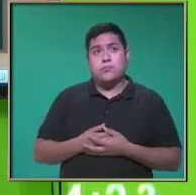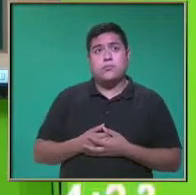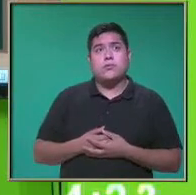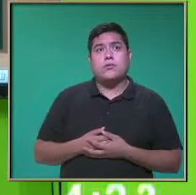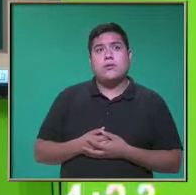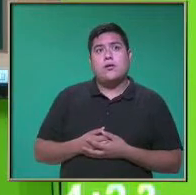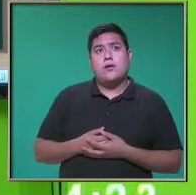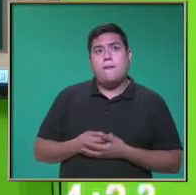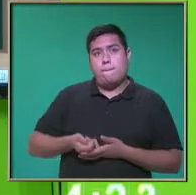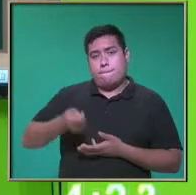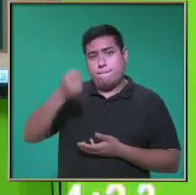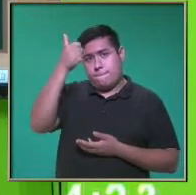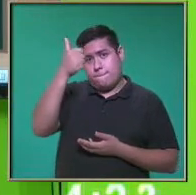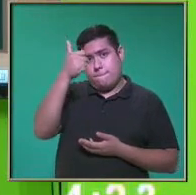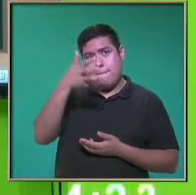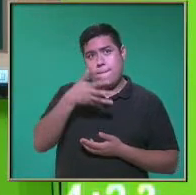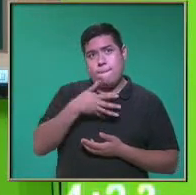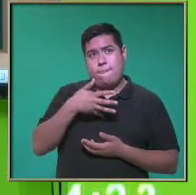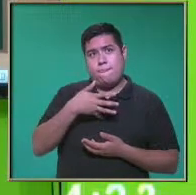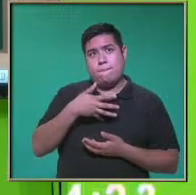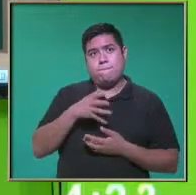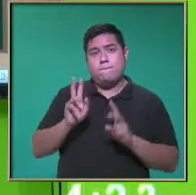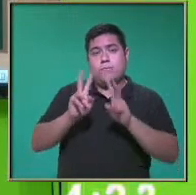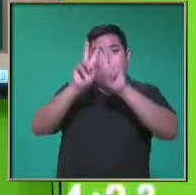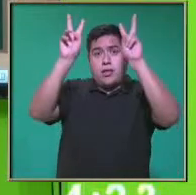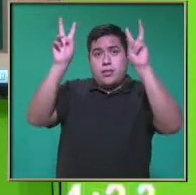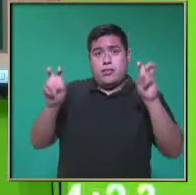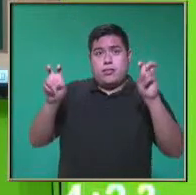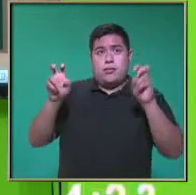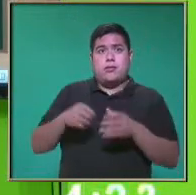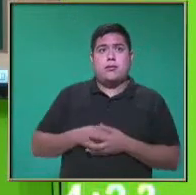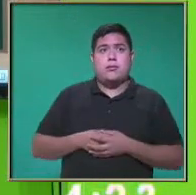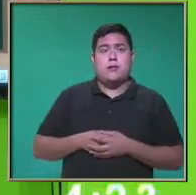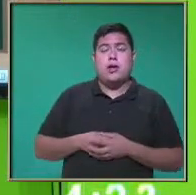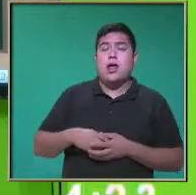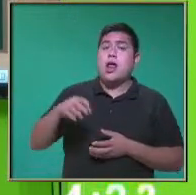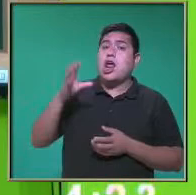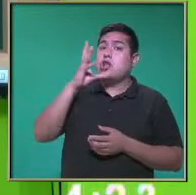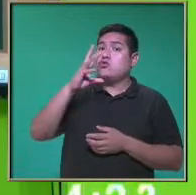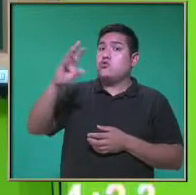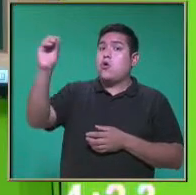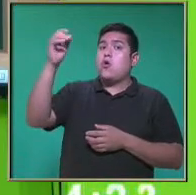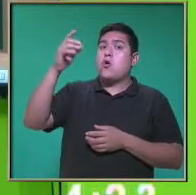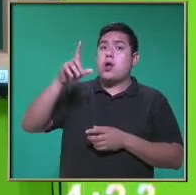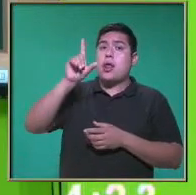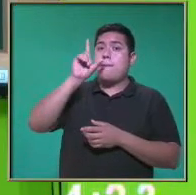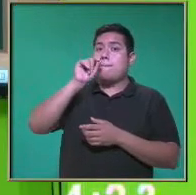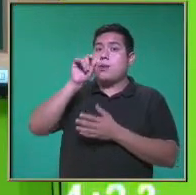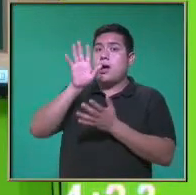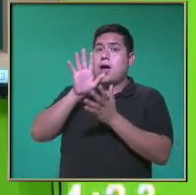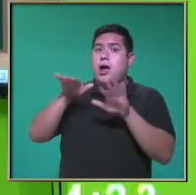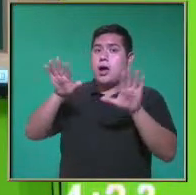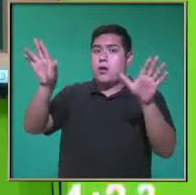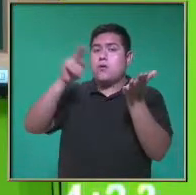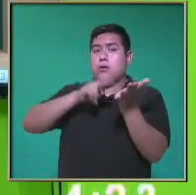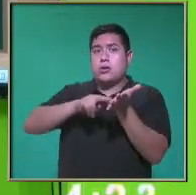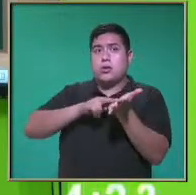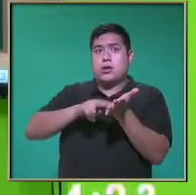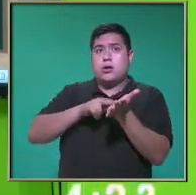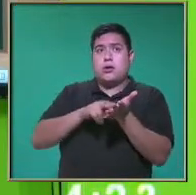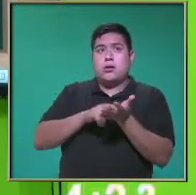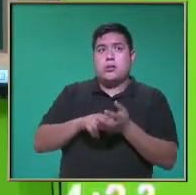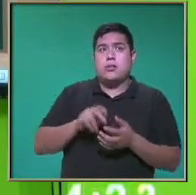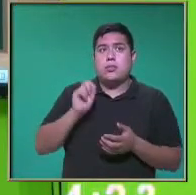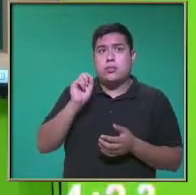fábula. First, we have the title or the topic, The Fox and the Crow. Tenemos el zorro y el cuervo, es el título. Then we have